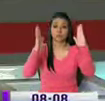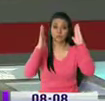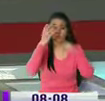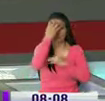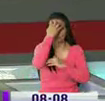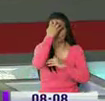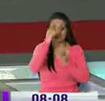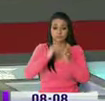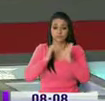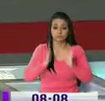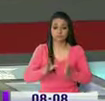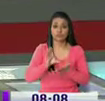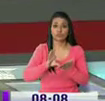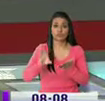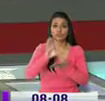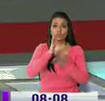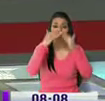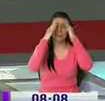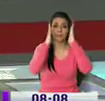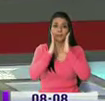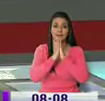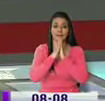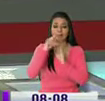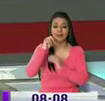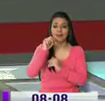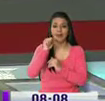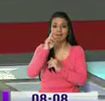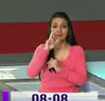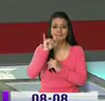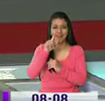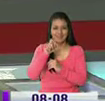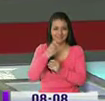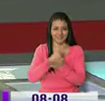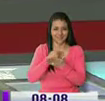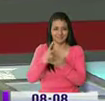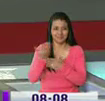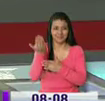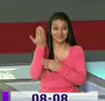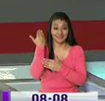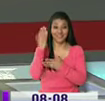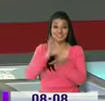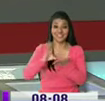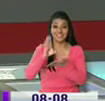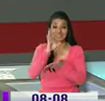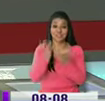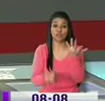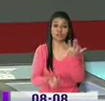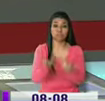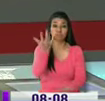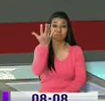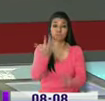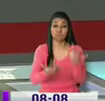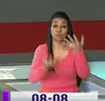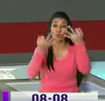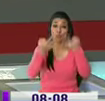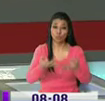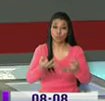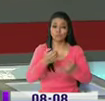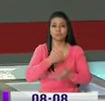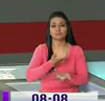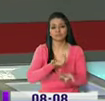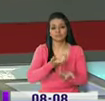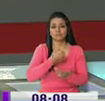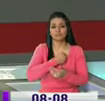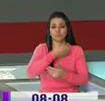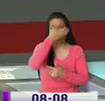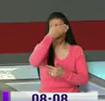Los estudiantes del Colegio María de Nazaret, escuchen bien. Recuerden, la semana anterior el colegio fue quemado, lamentablemente este patrimonio, pues